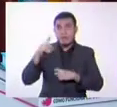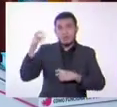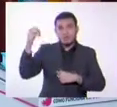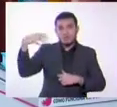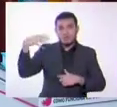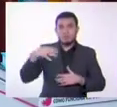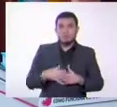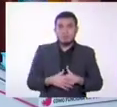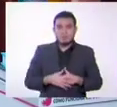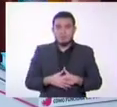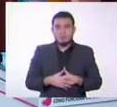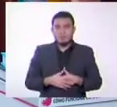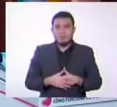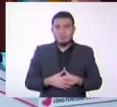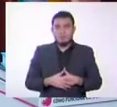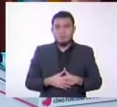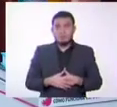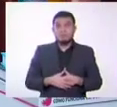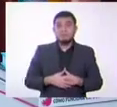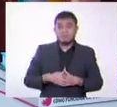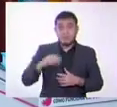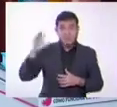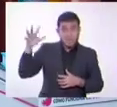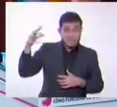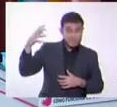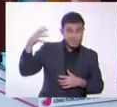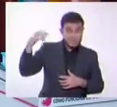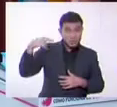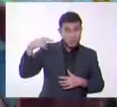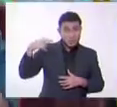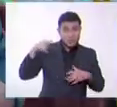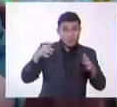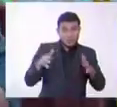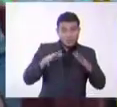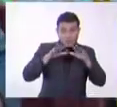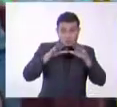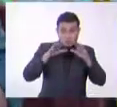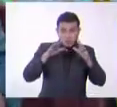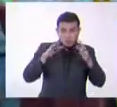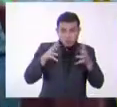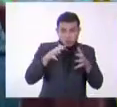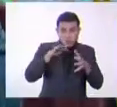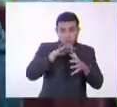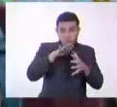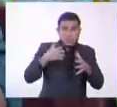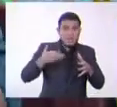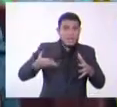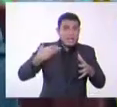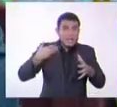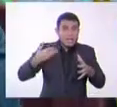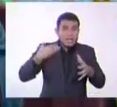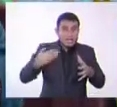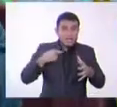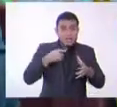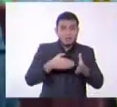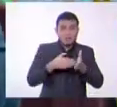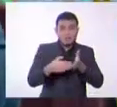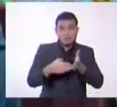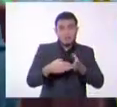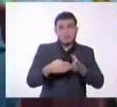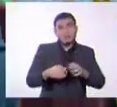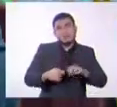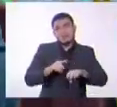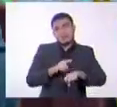solar. La luz solar calienta la atmósfera. Esto inicia muchos ciclos y